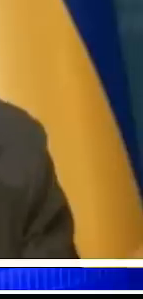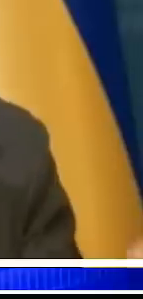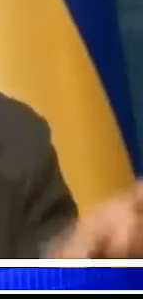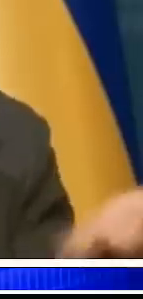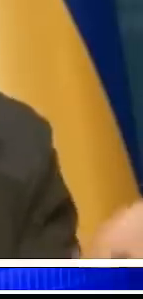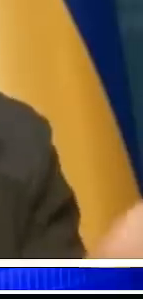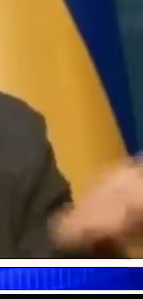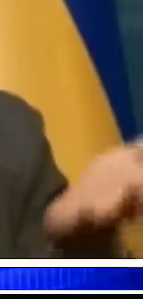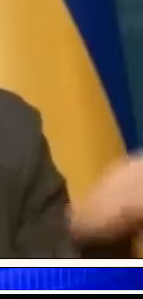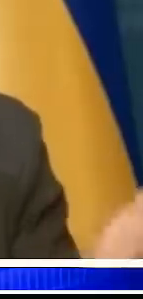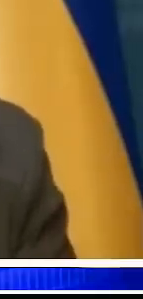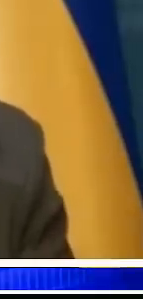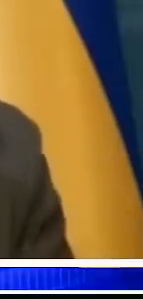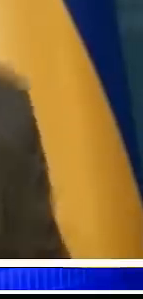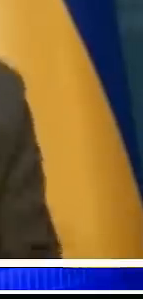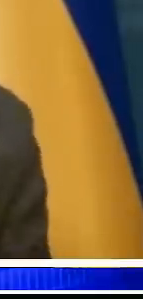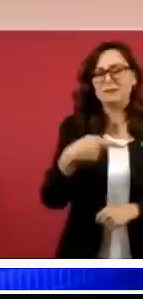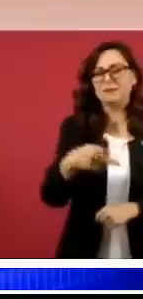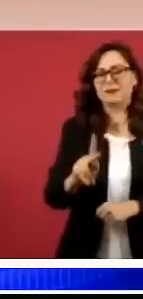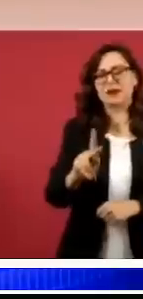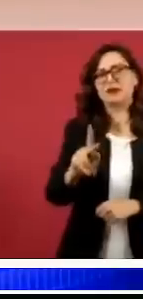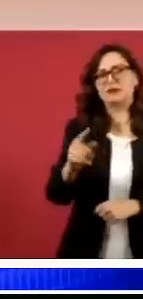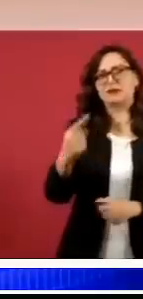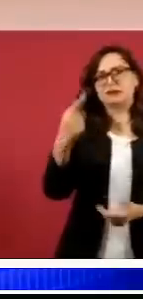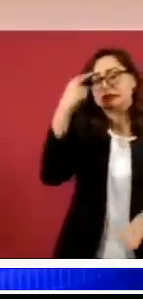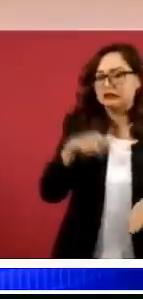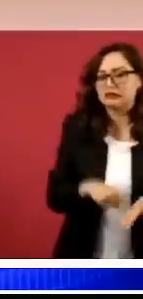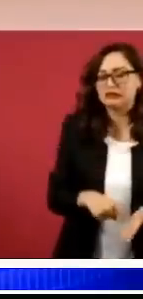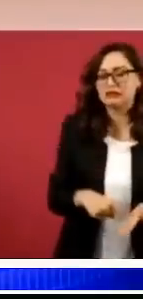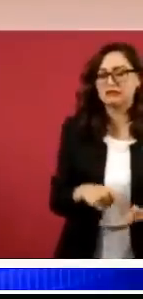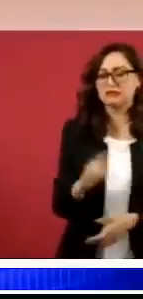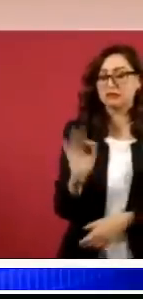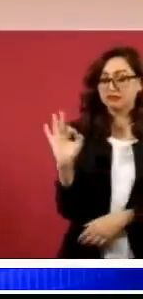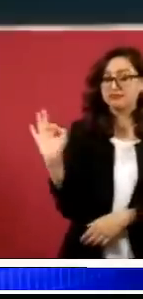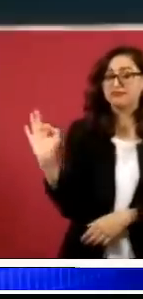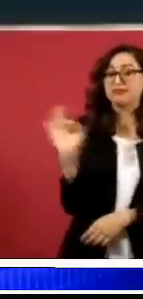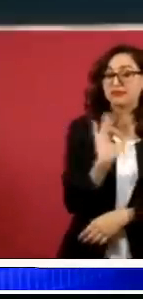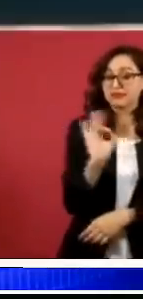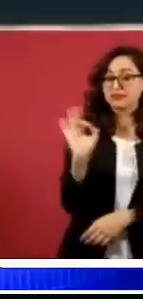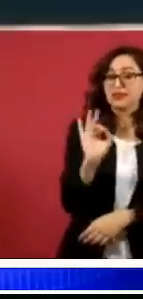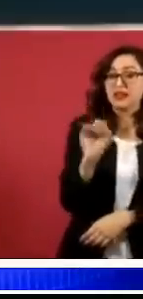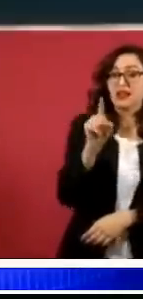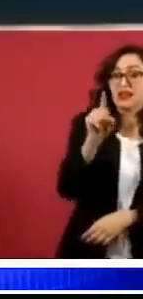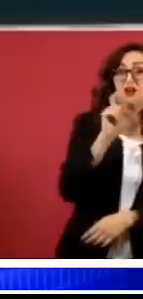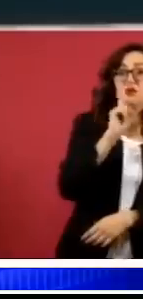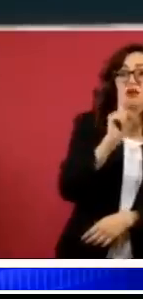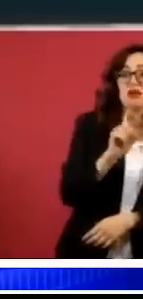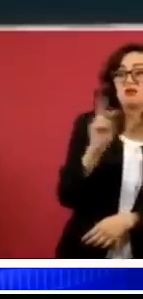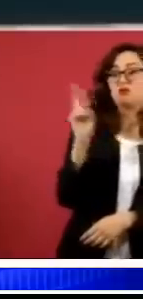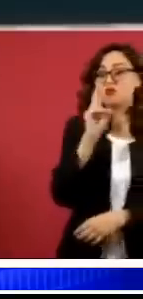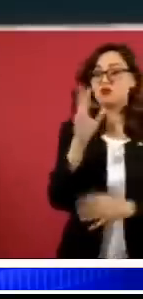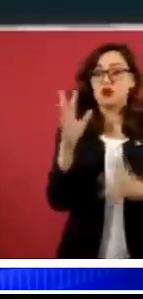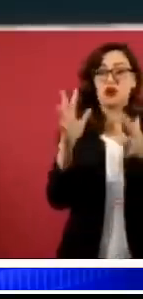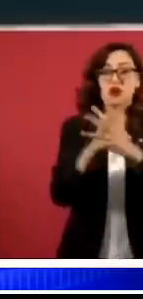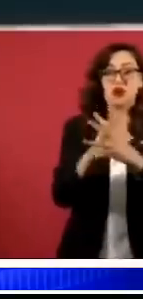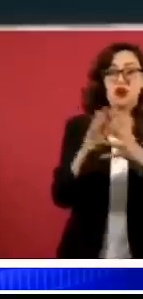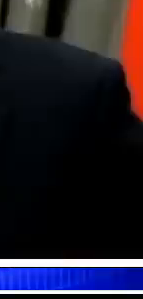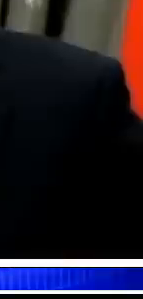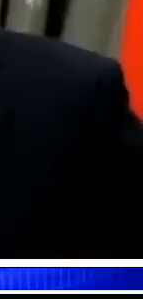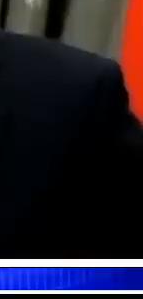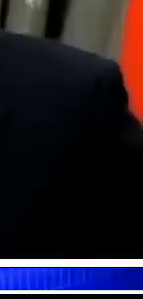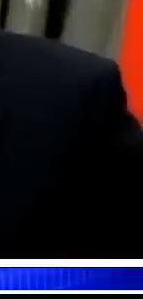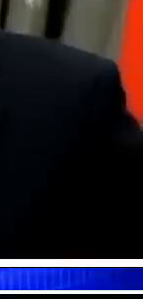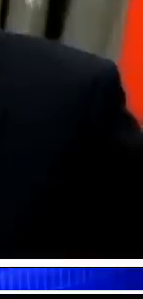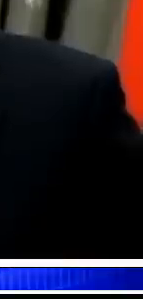Si les gusta el vídeo les invito que se suscriban a este canal y también les agradezco mucho ese like y bueno vamos a iniciar vamos a arrancar este tema